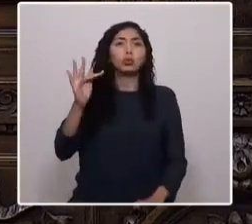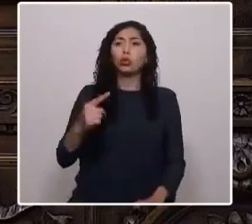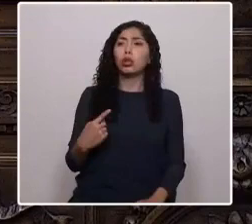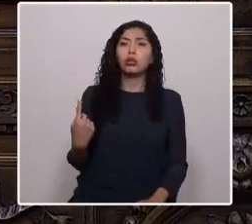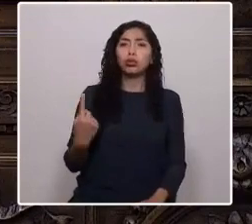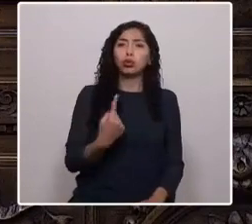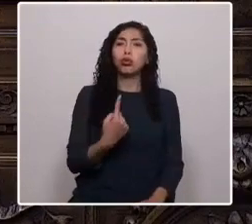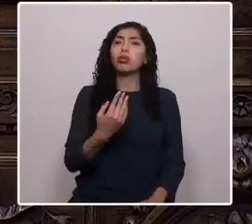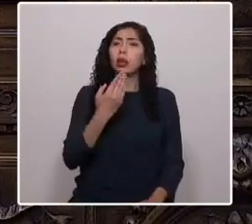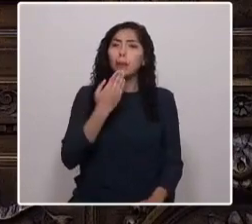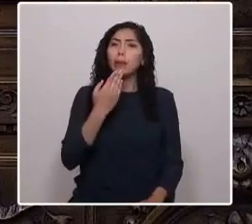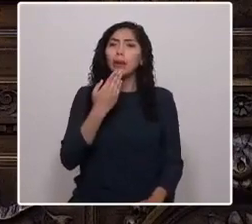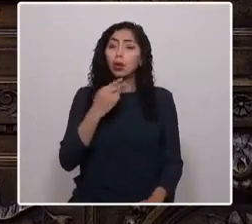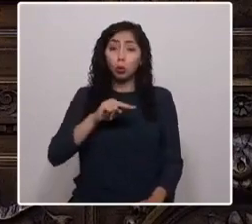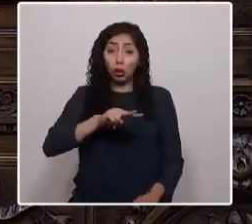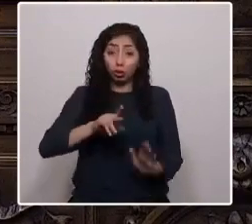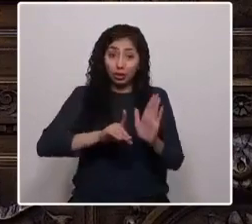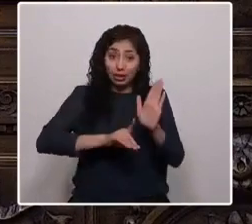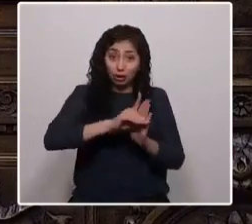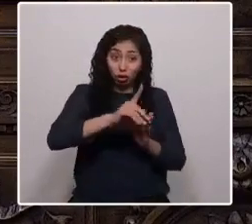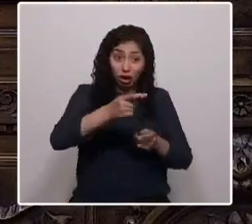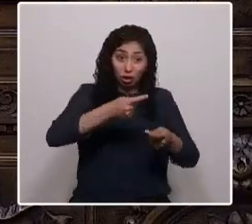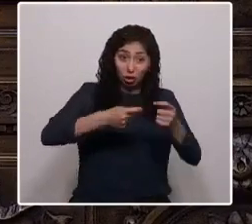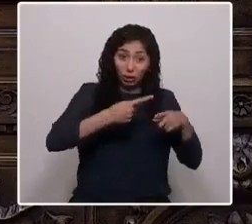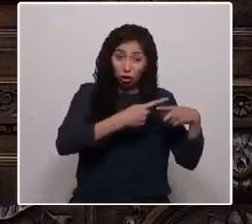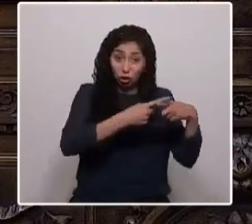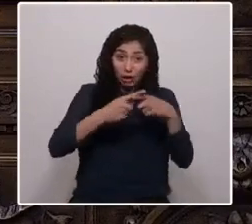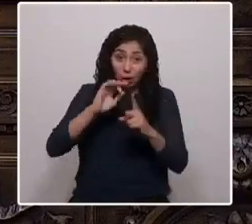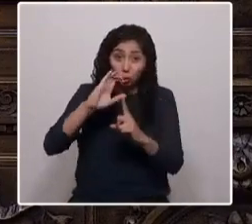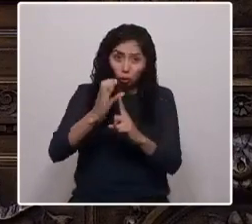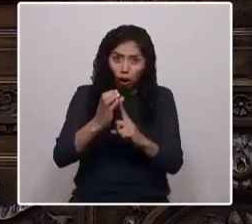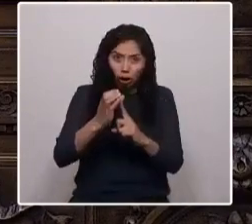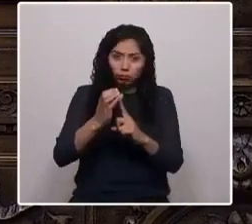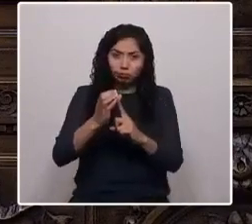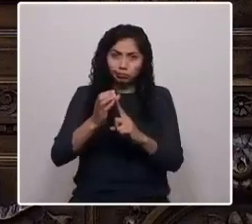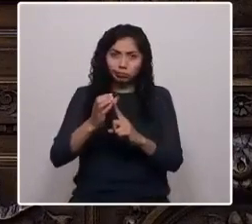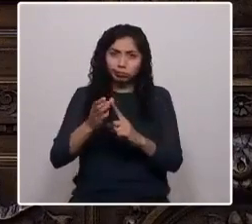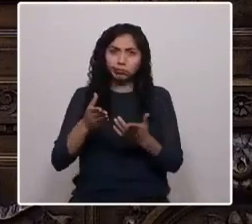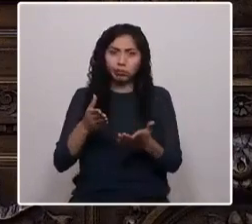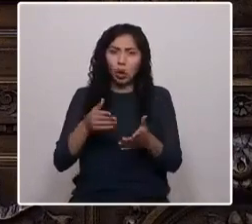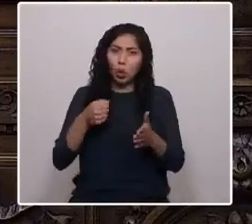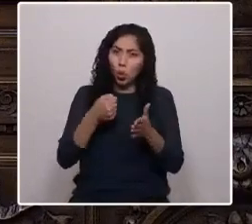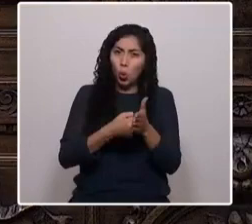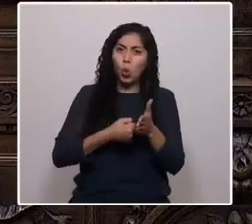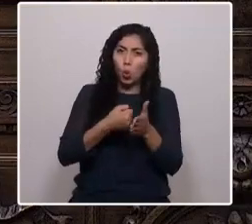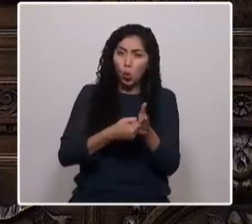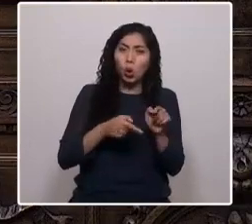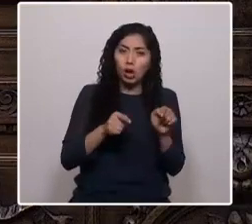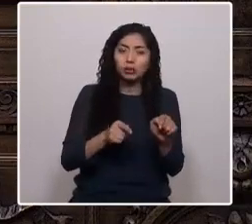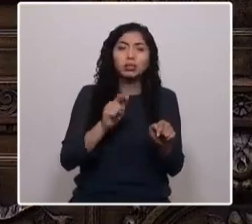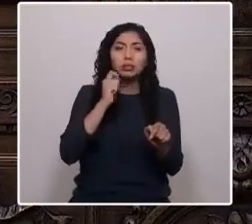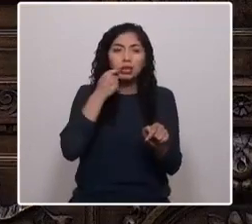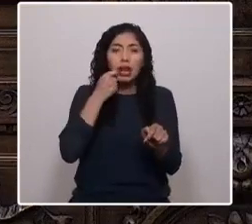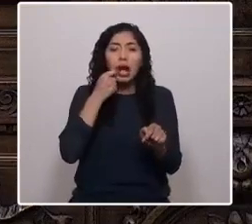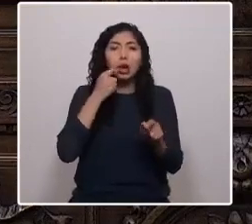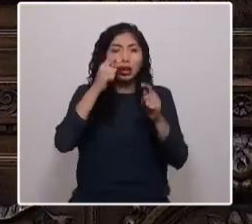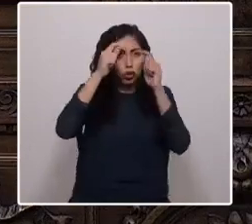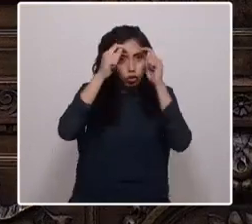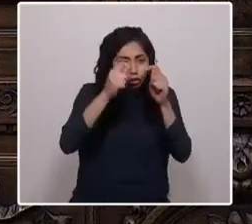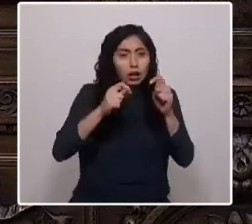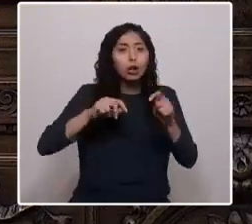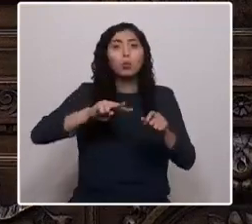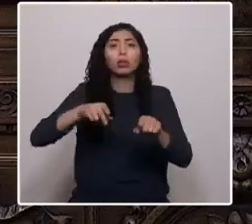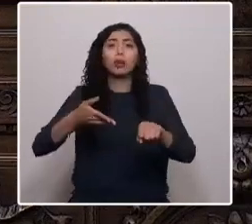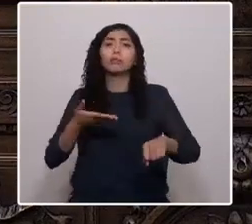libremente nuestro desarrollo económico social y cultural ello implica reconocer nuestra demanda por plena autonomía territorial